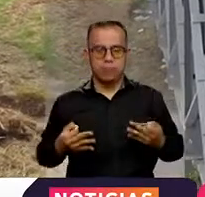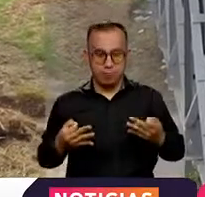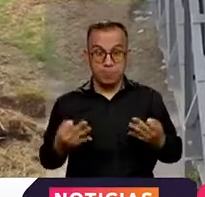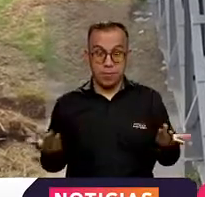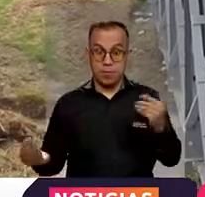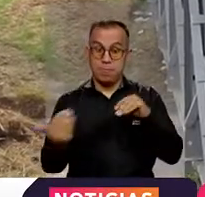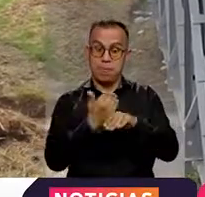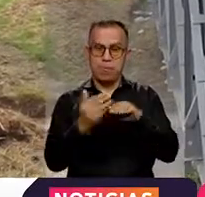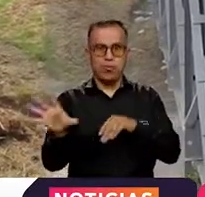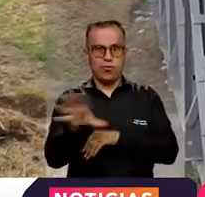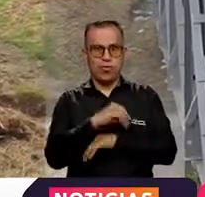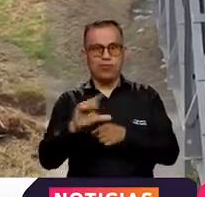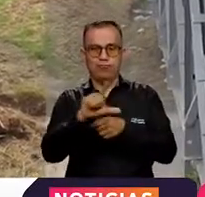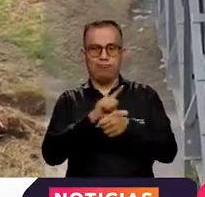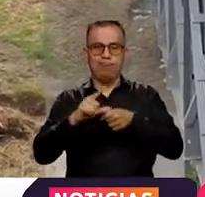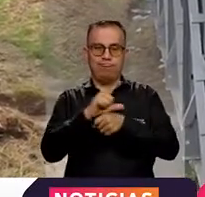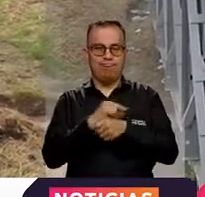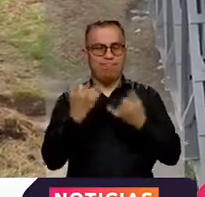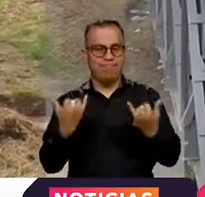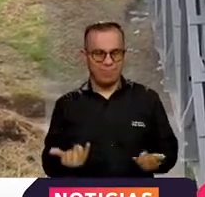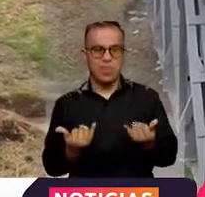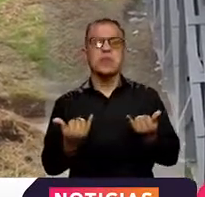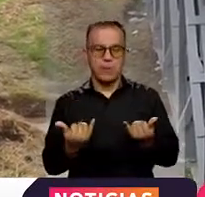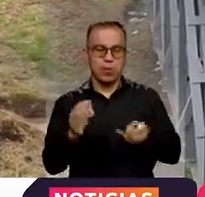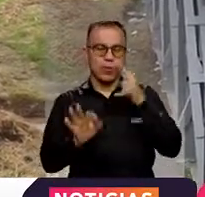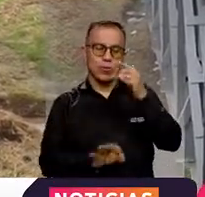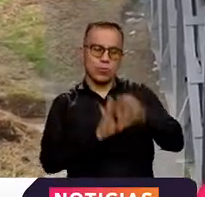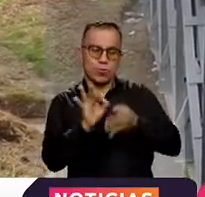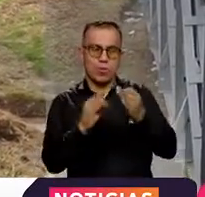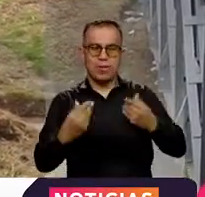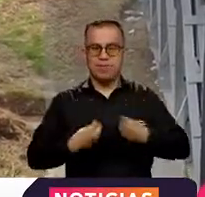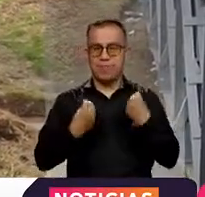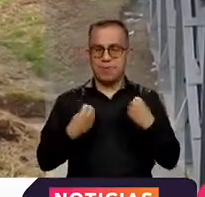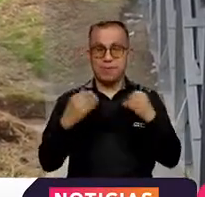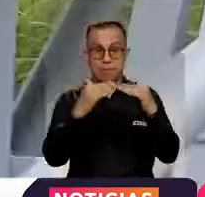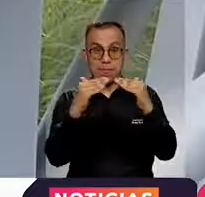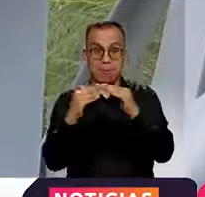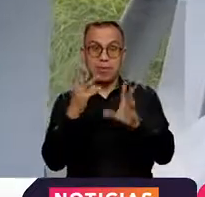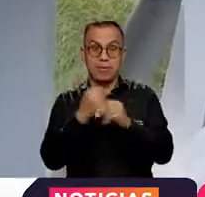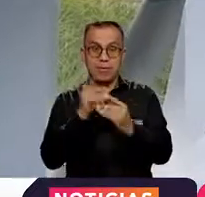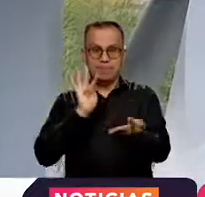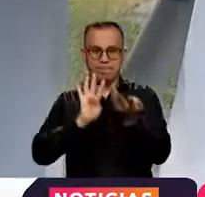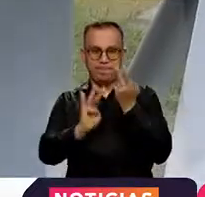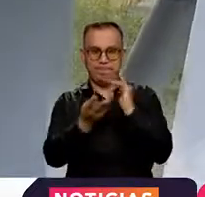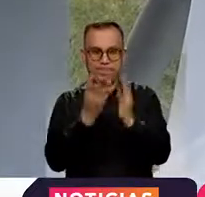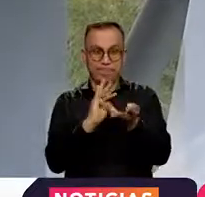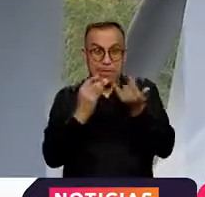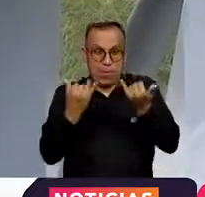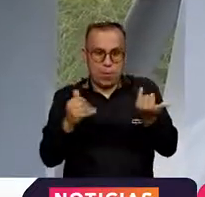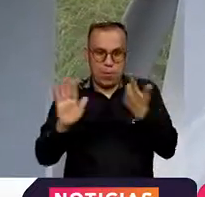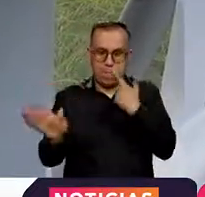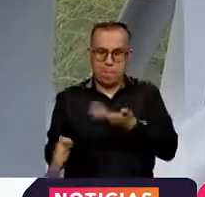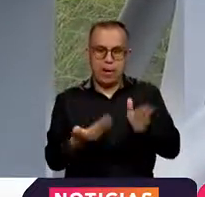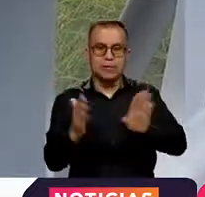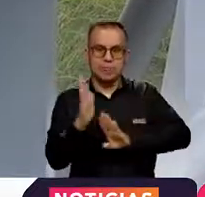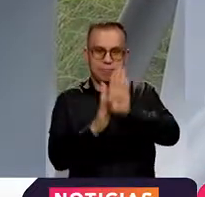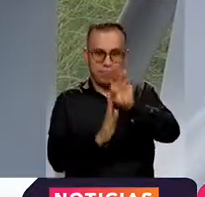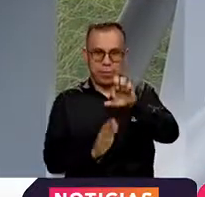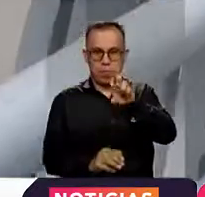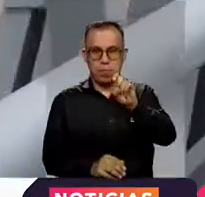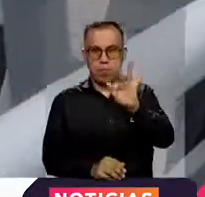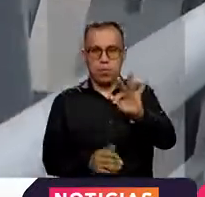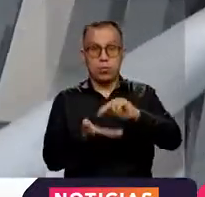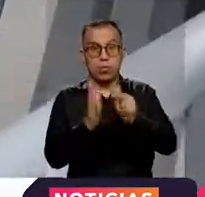Entre todos construimos una localidad que reverdece y cuida a sus habitantes y sobre todo a sus peatones. Con el plan de desarrollo se seguirán realizando